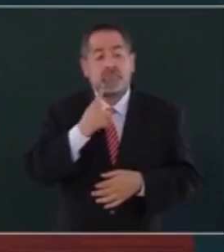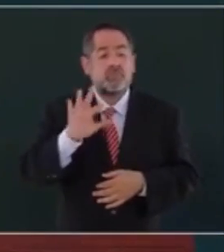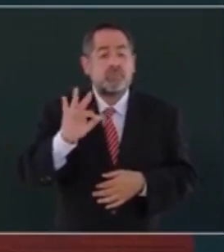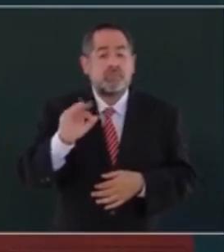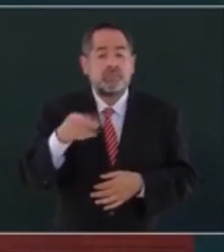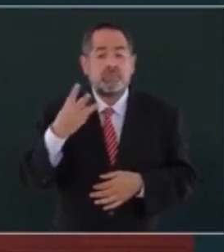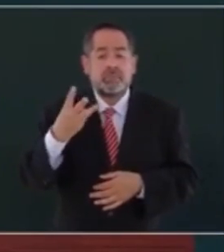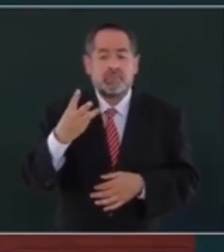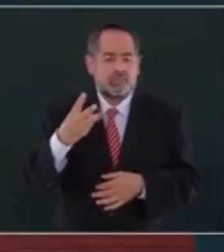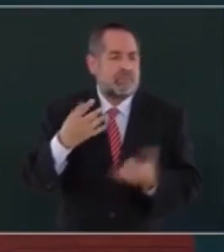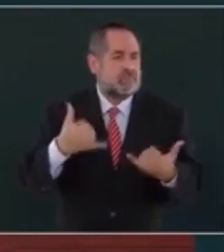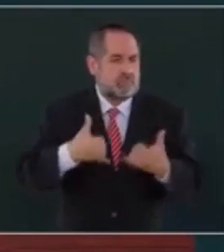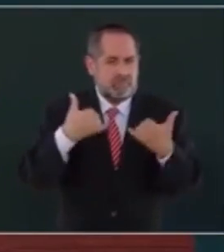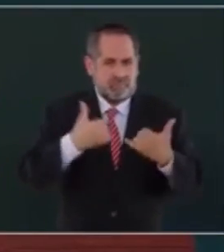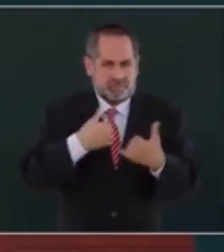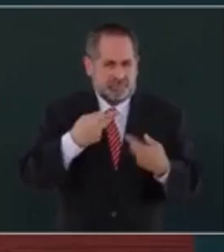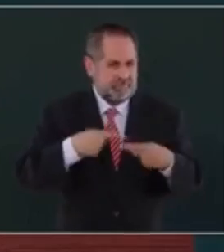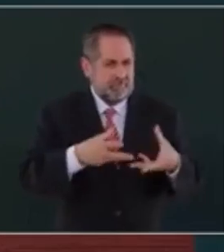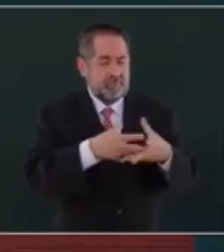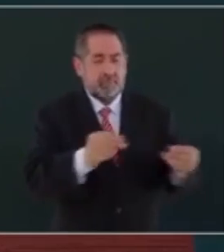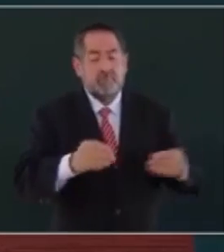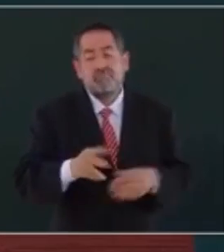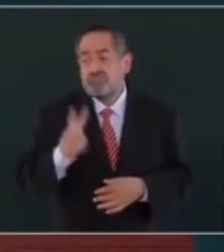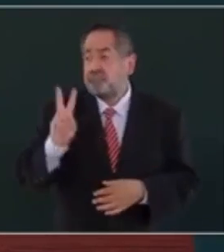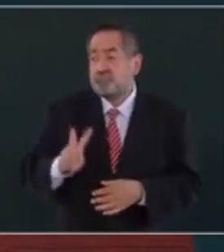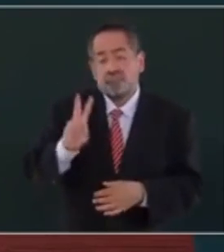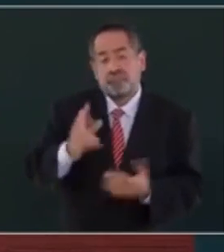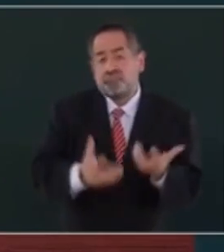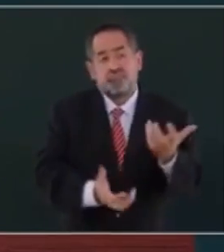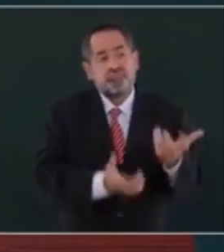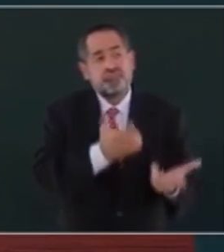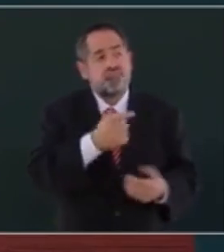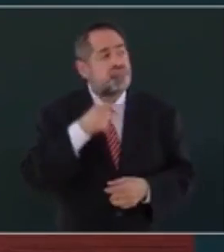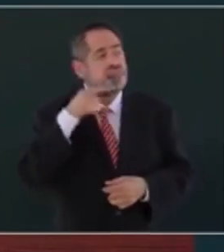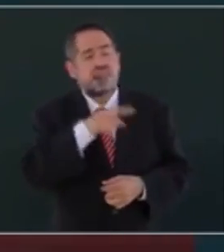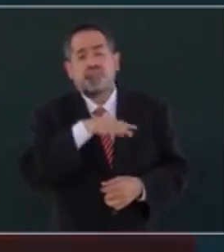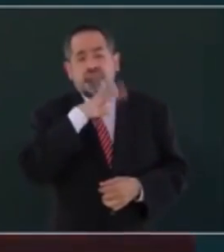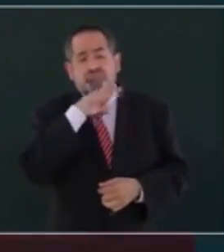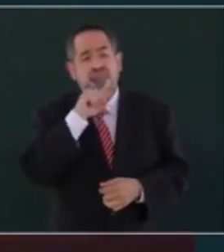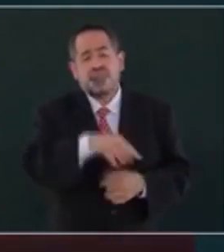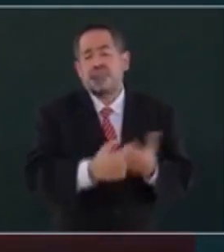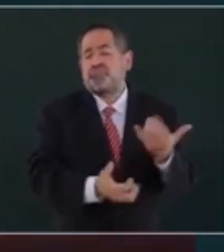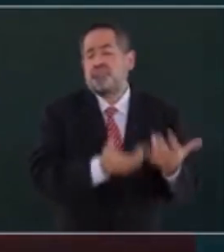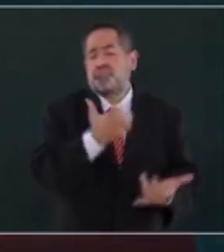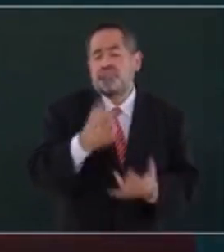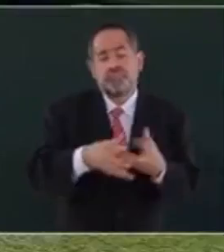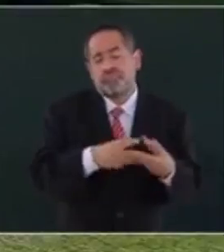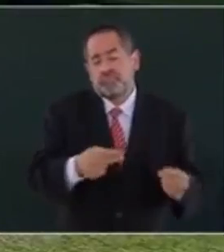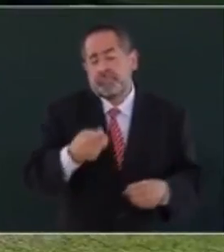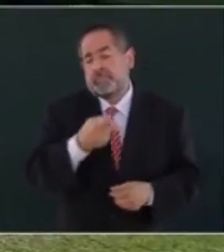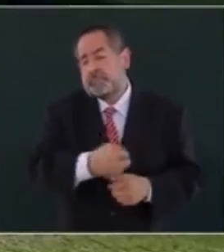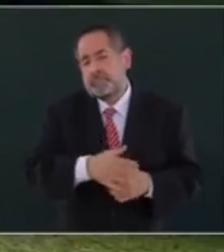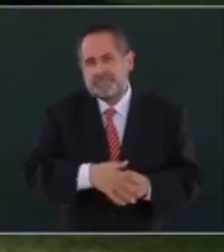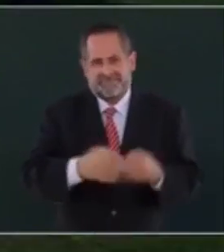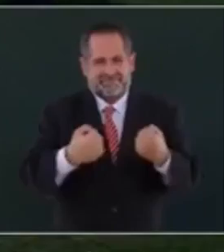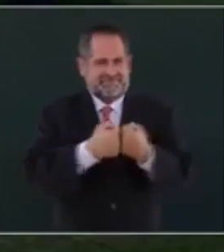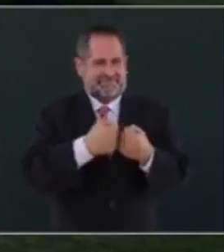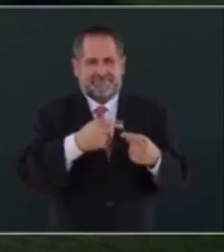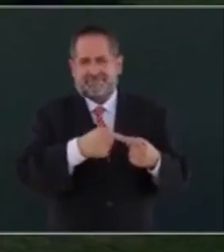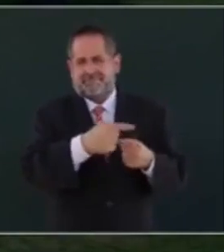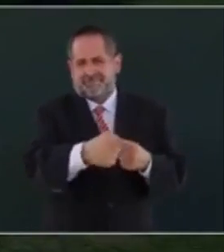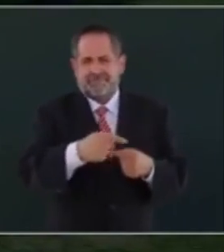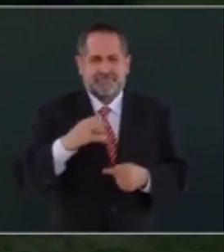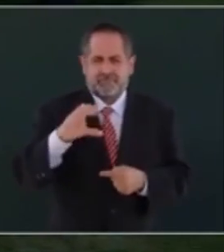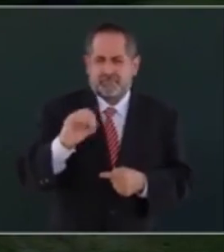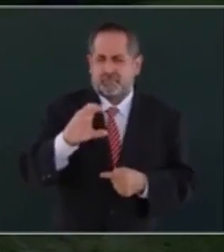jóvenes desaparecidos habrían sido quemados en un basurero del municipio limítrofe